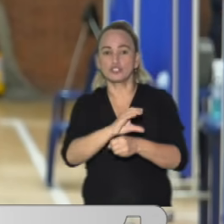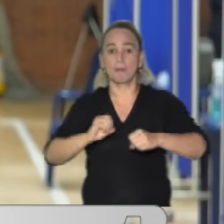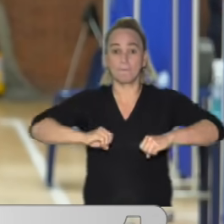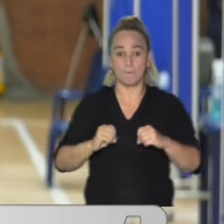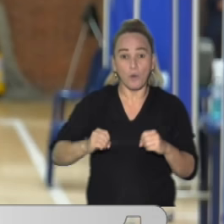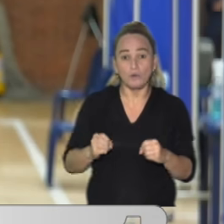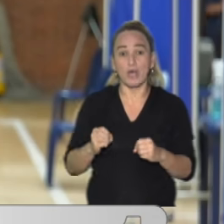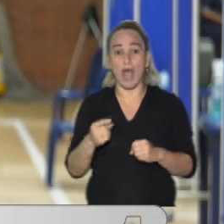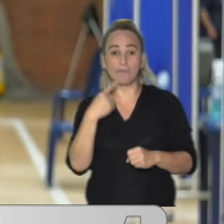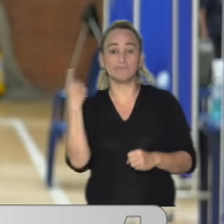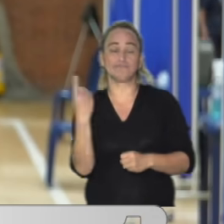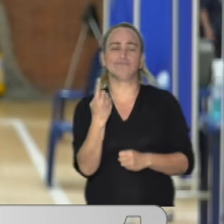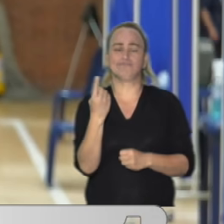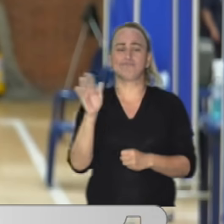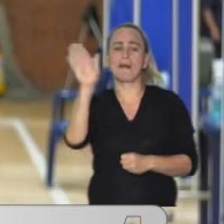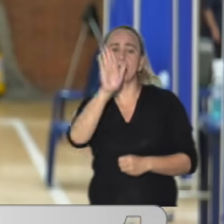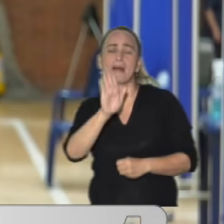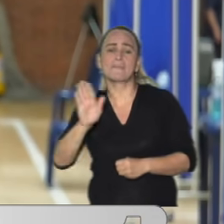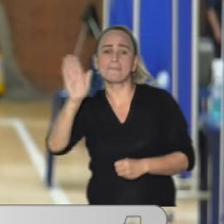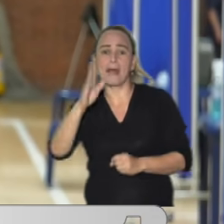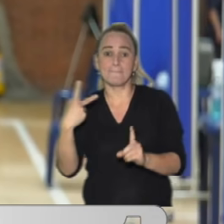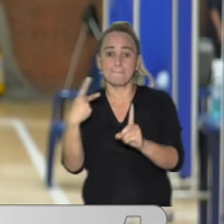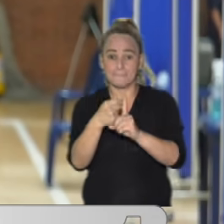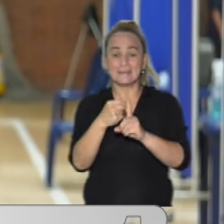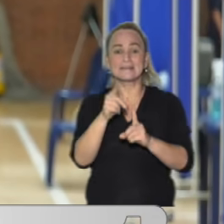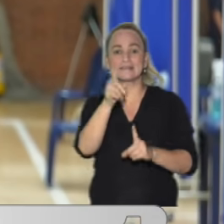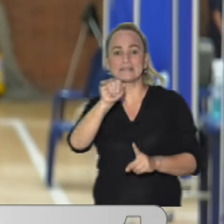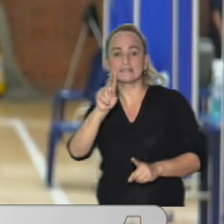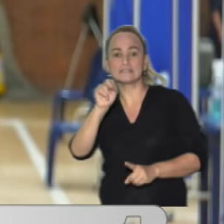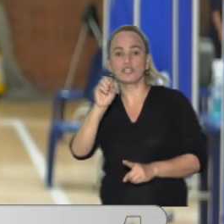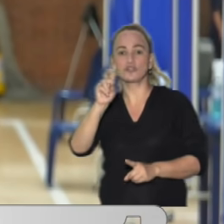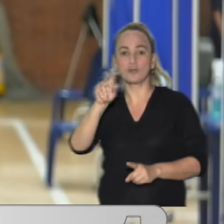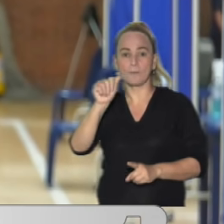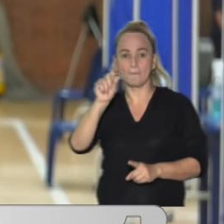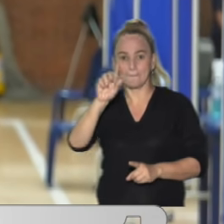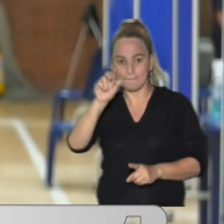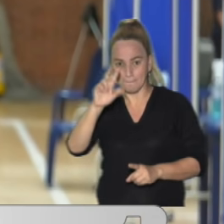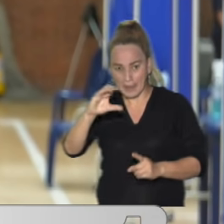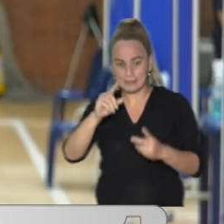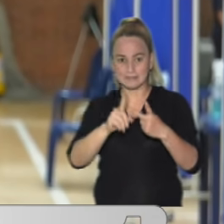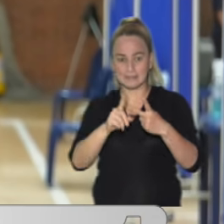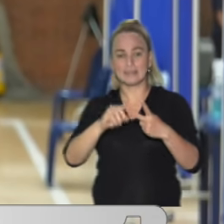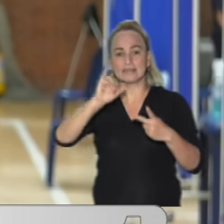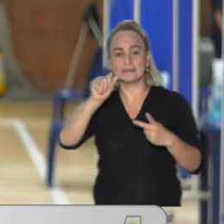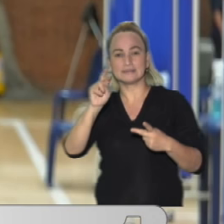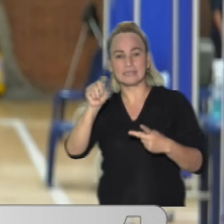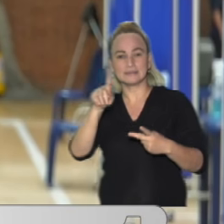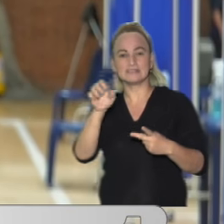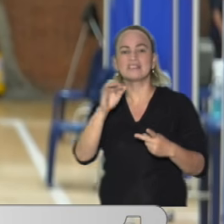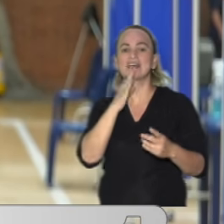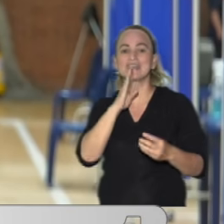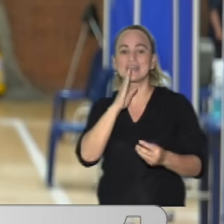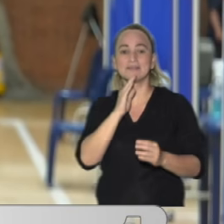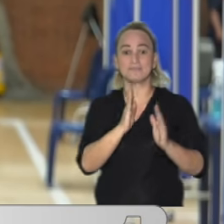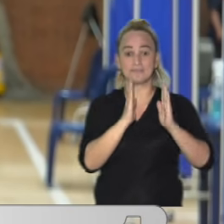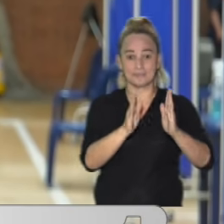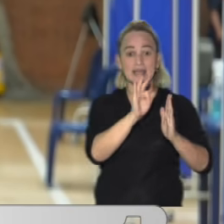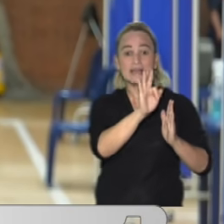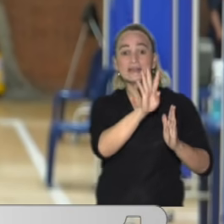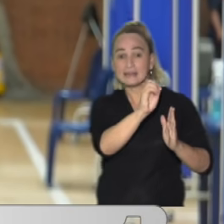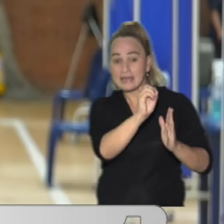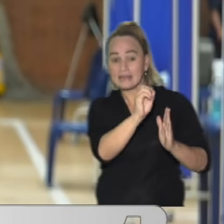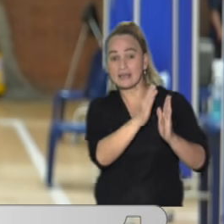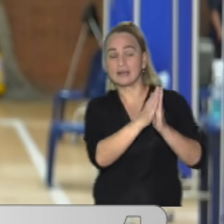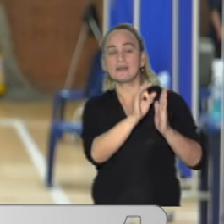de Bogotá y de las ciudades le están aplicando las dosis de Sinovac y de Janssen a las personas entre los 30 y 34 años de edad. Para